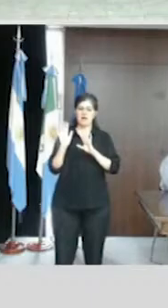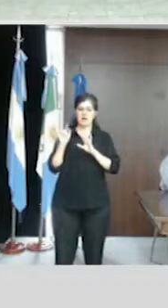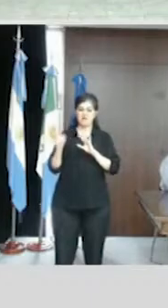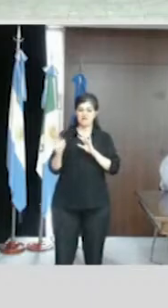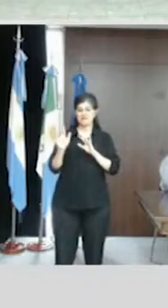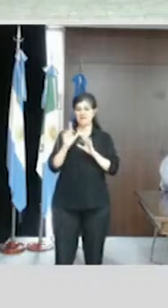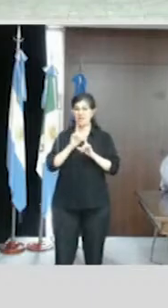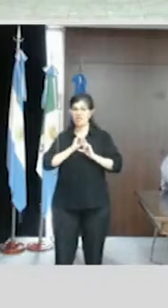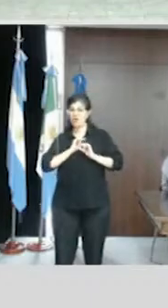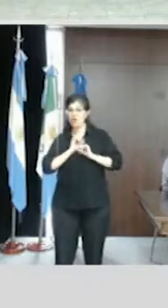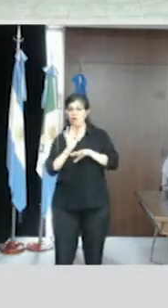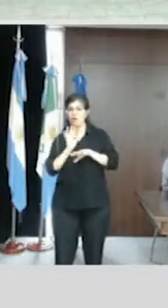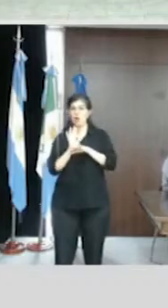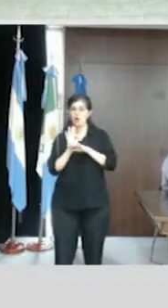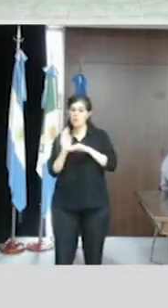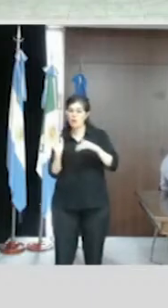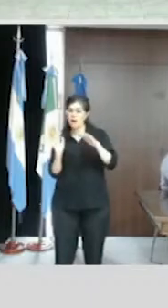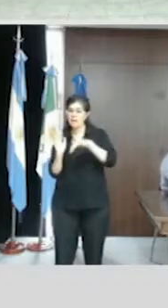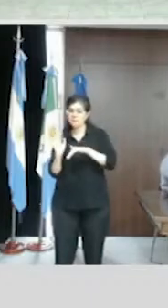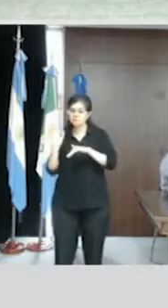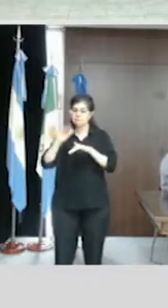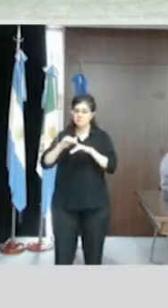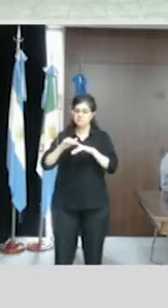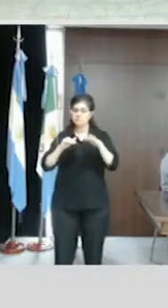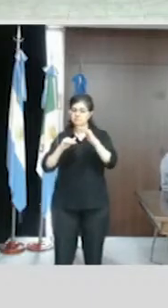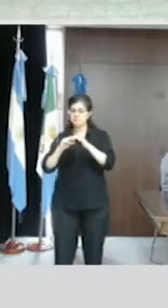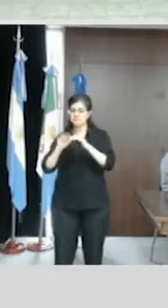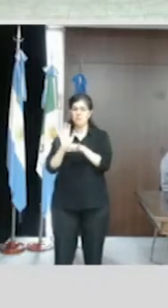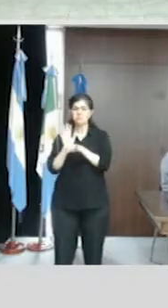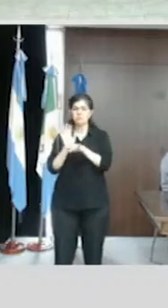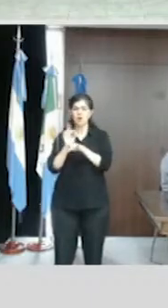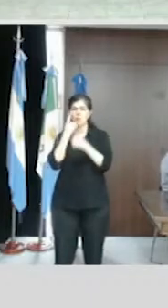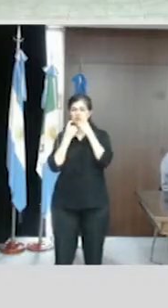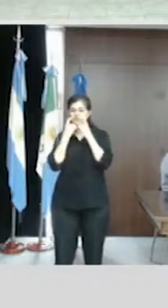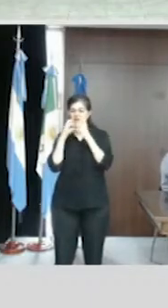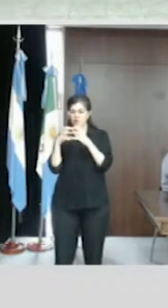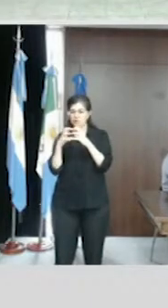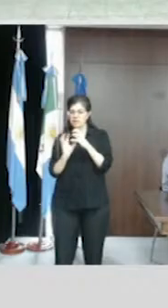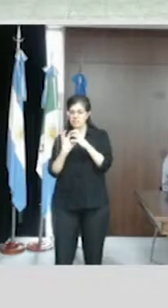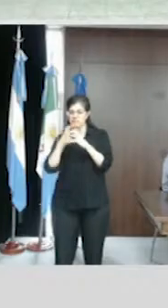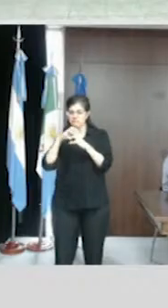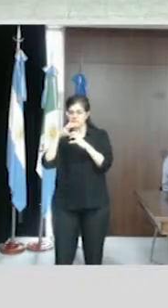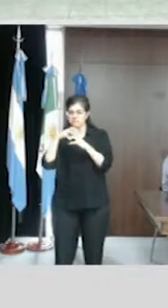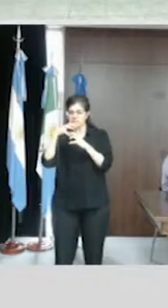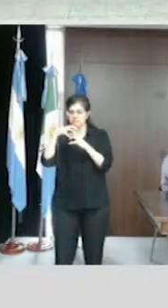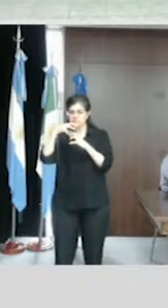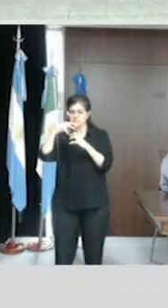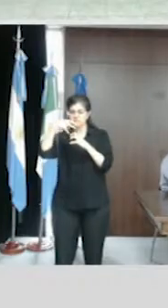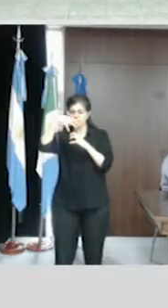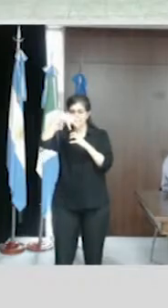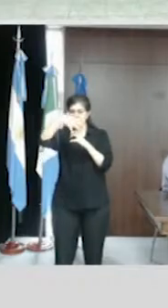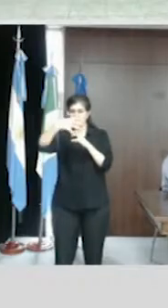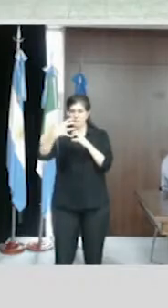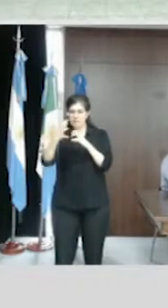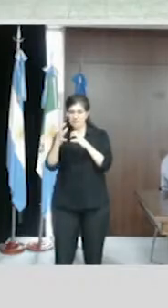capas, una sobre la otra, como si fueran cebollas, de sufrimiento físico,